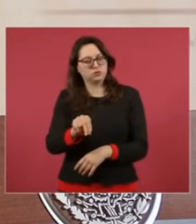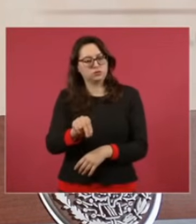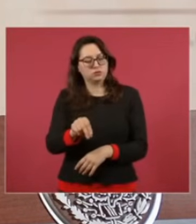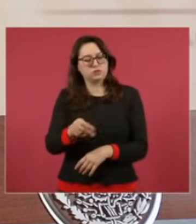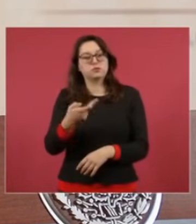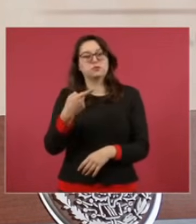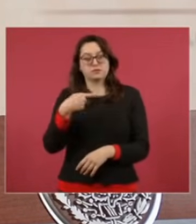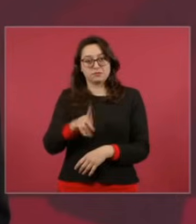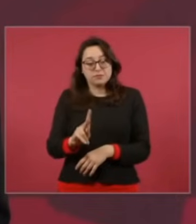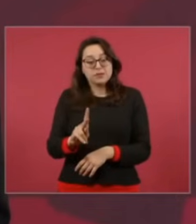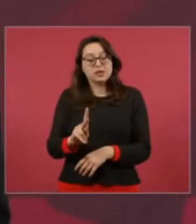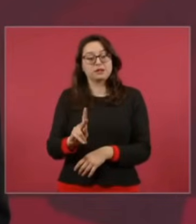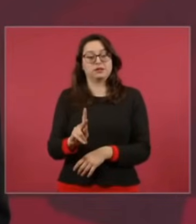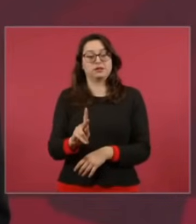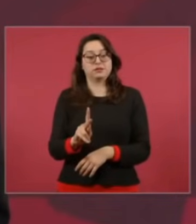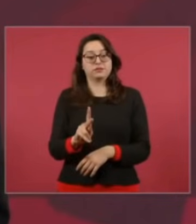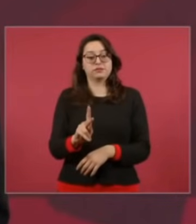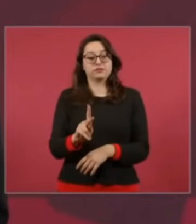Sí hay